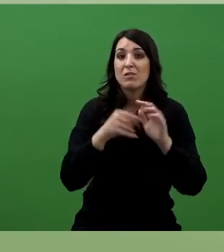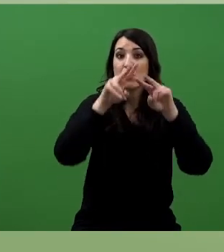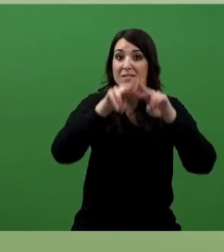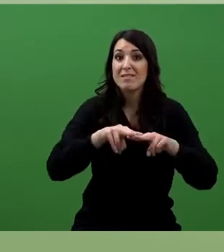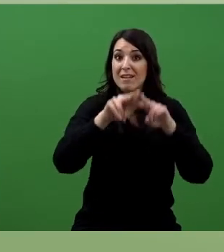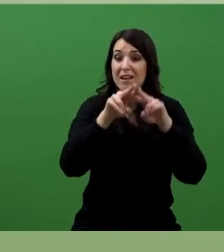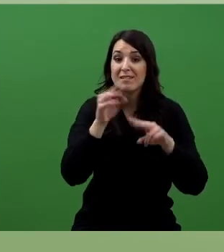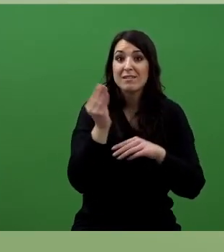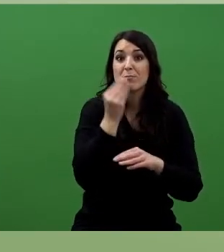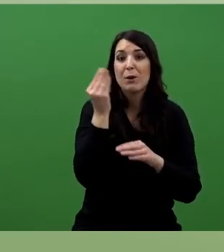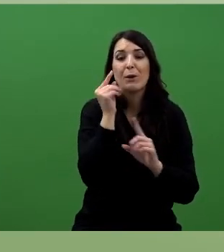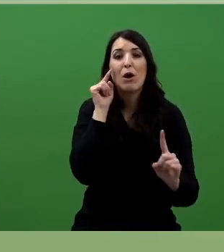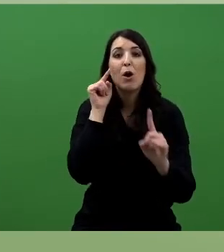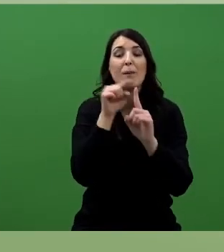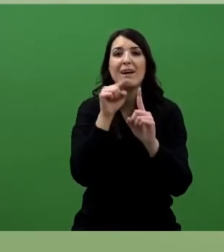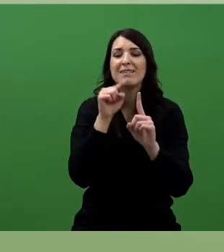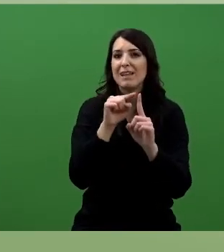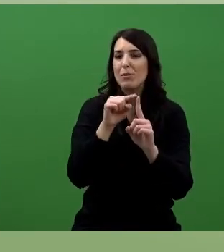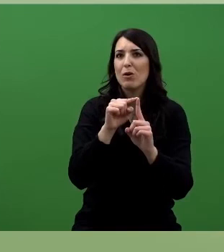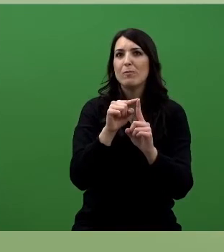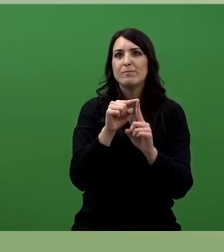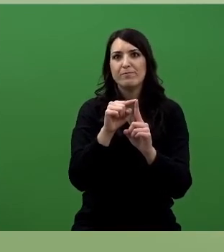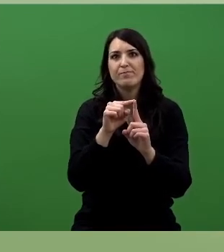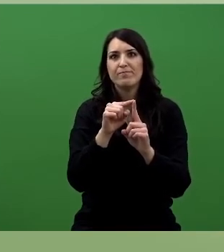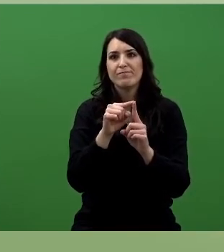para intentar identificar las